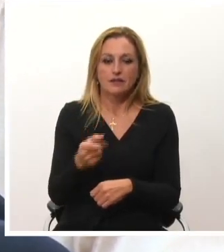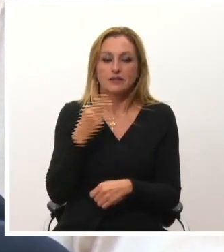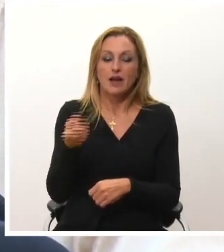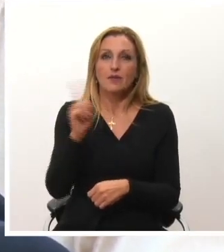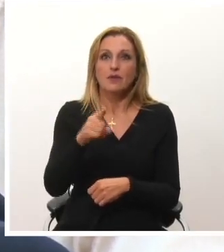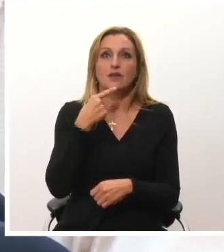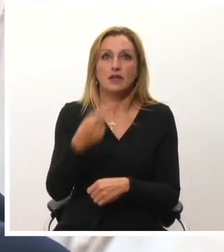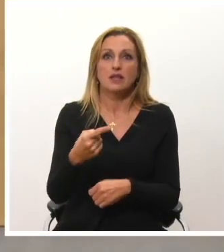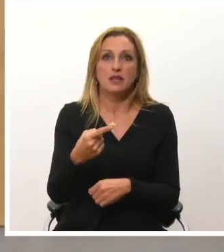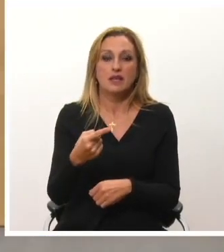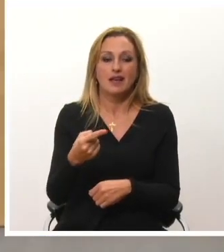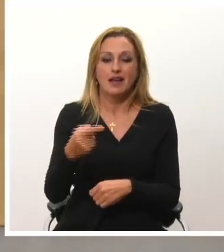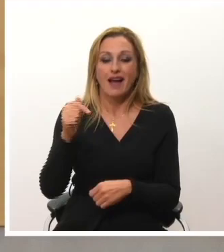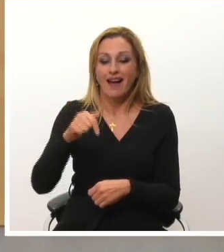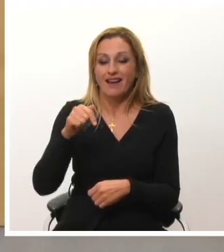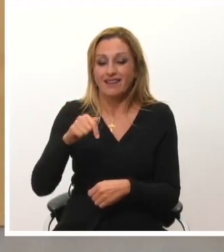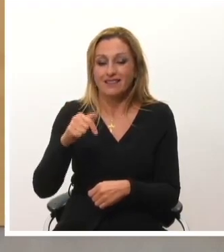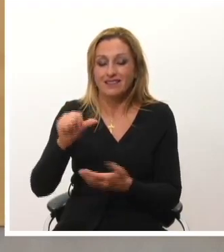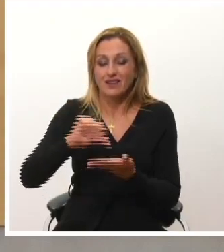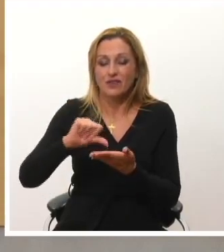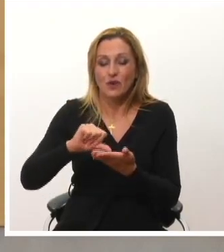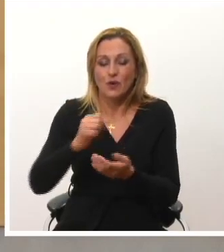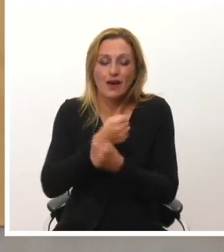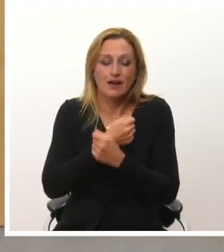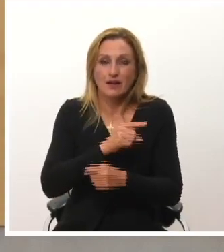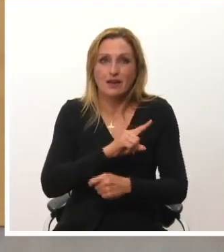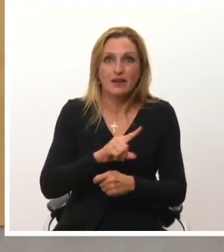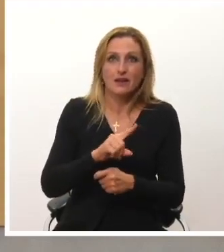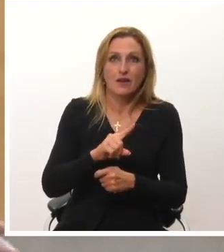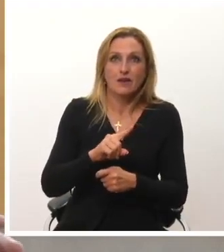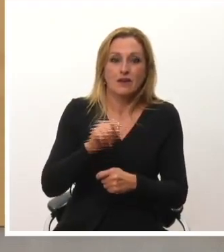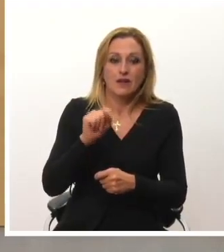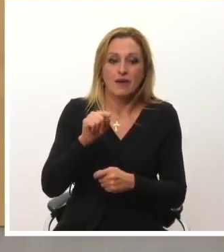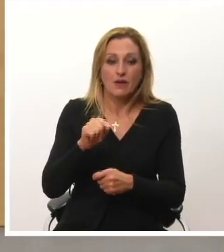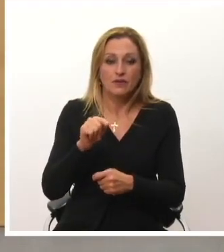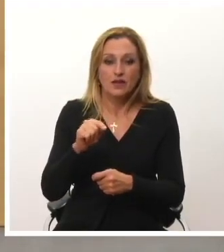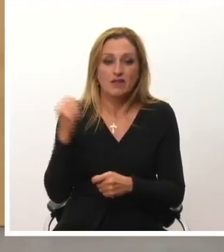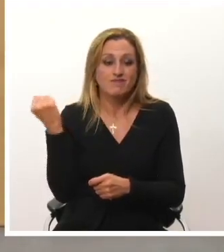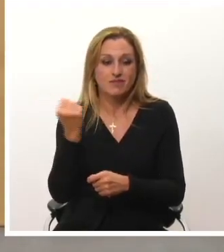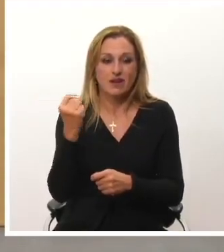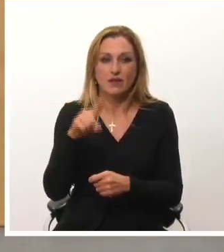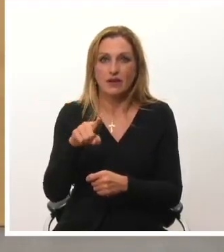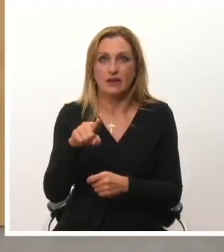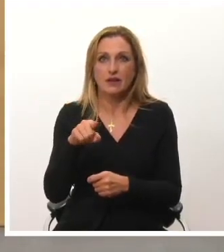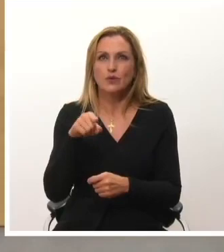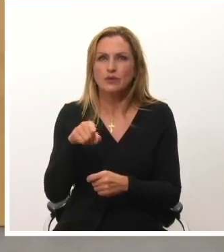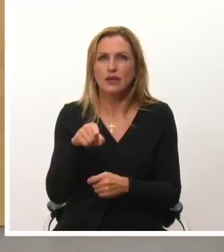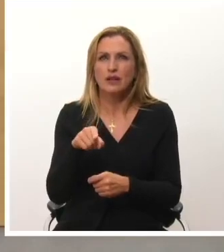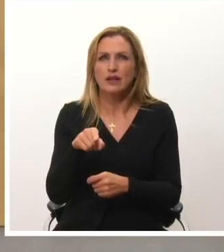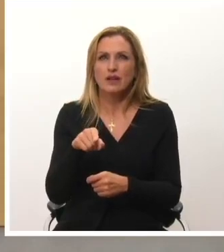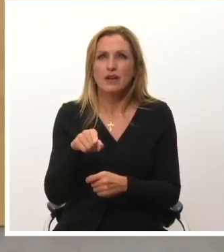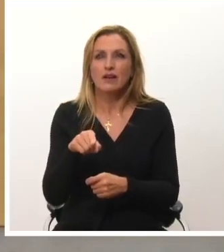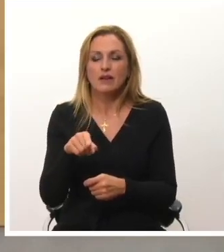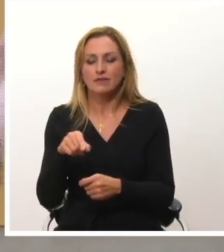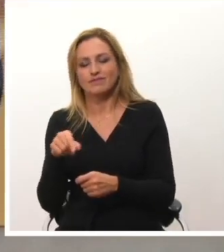queremos a esta tierra la falta solo llamarnos traidores como los de enfrente sí sí hasta usted rozando el